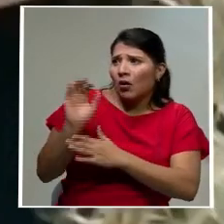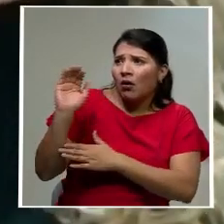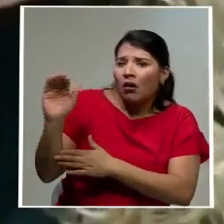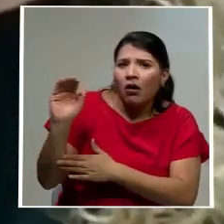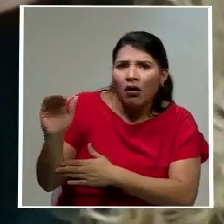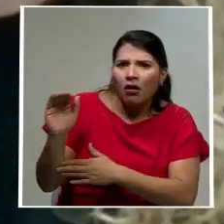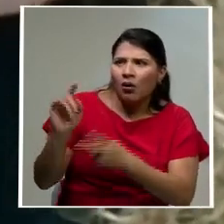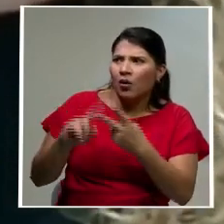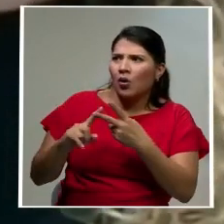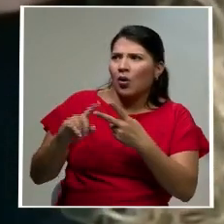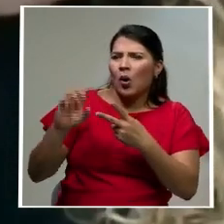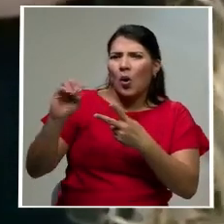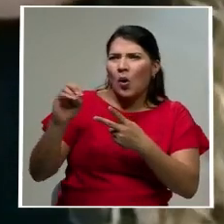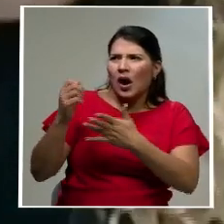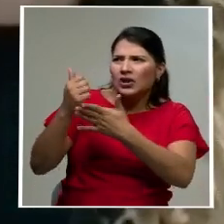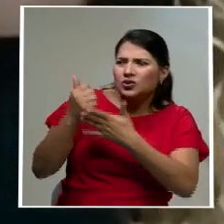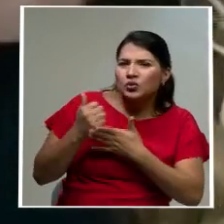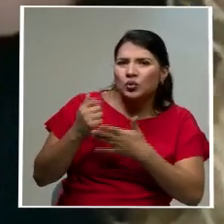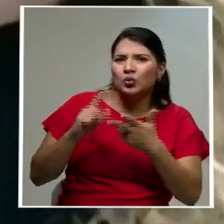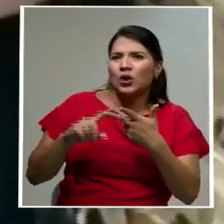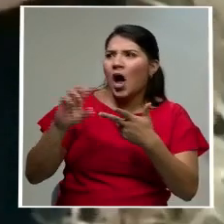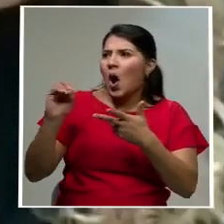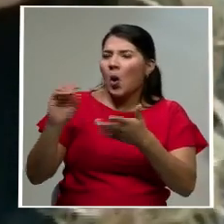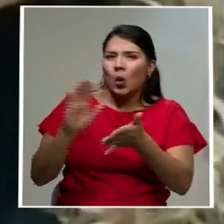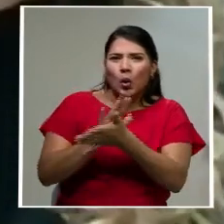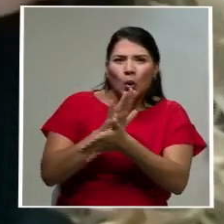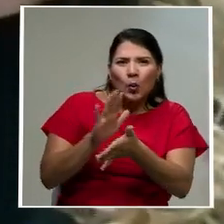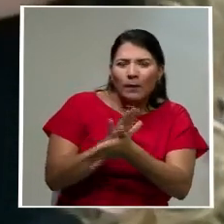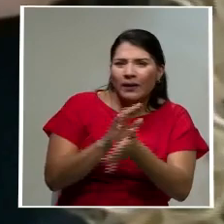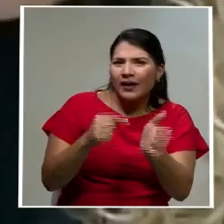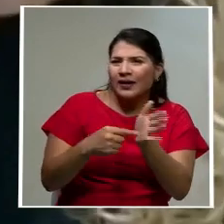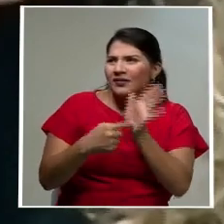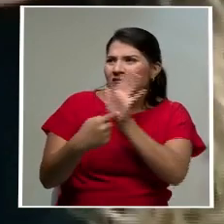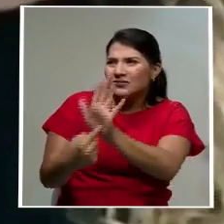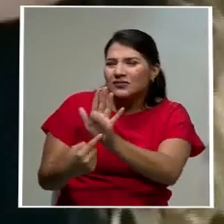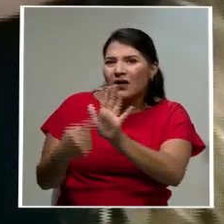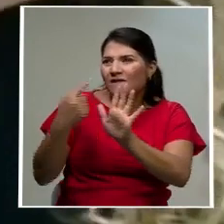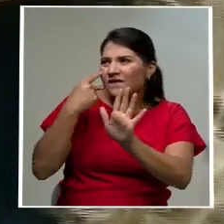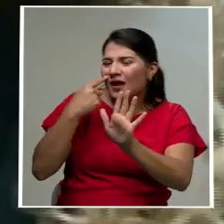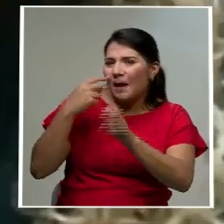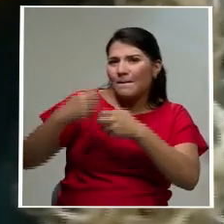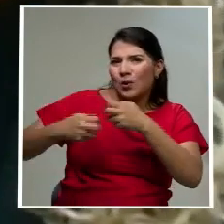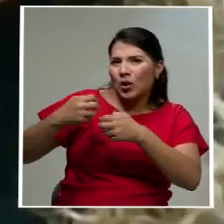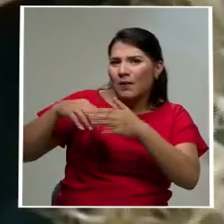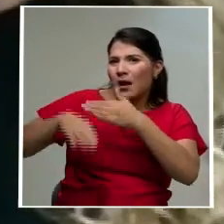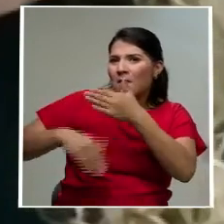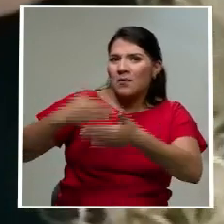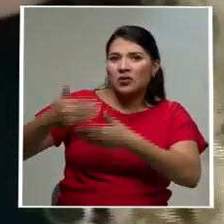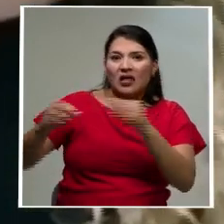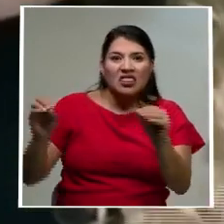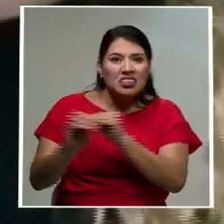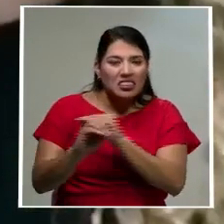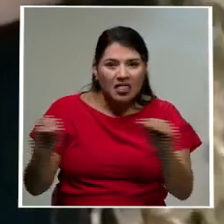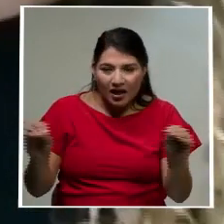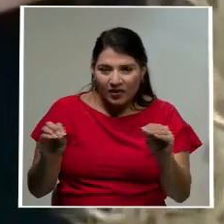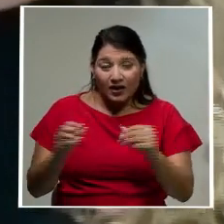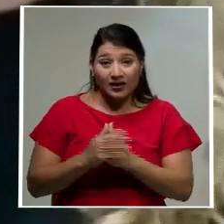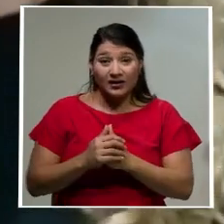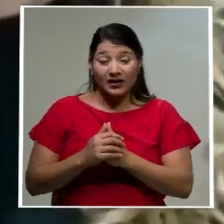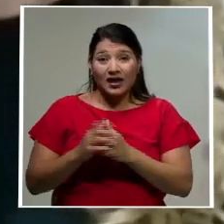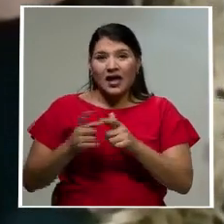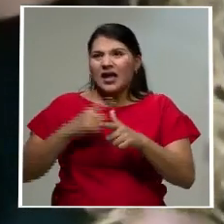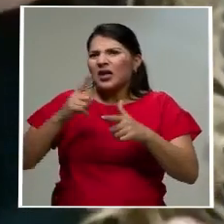prevenciones o que hubo documentos en donde señalaran inconvenientes en los procesos constructivos. ¿En qué se han